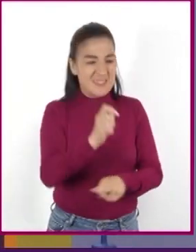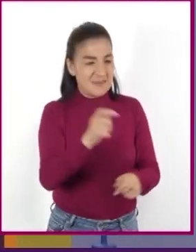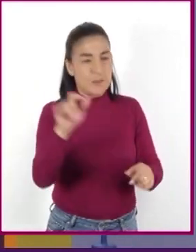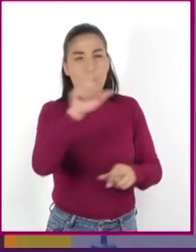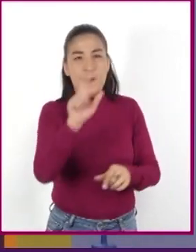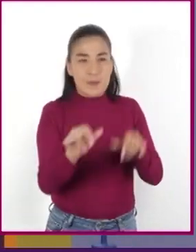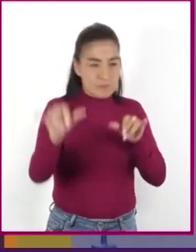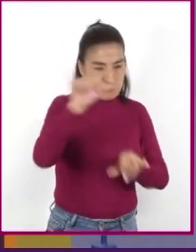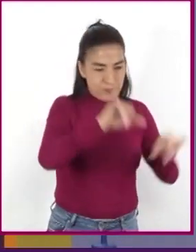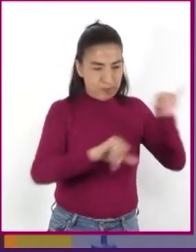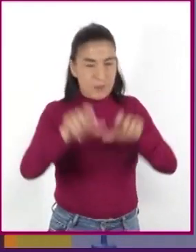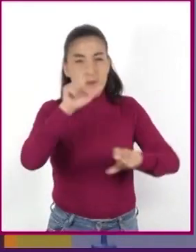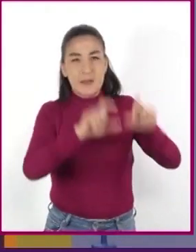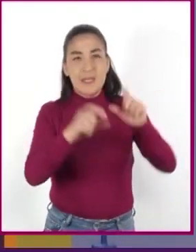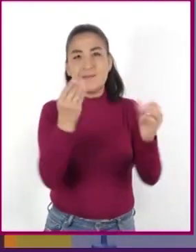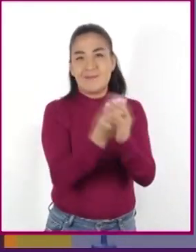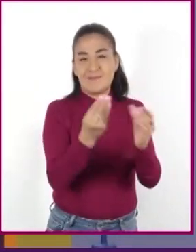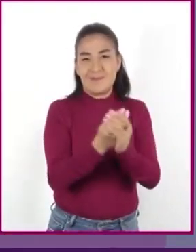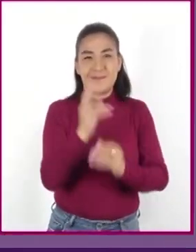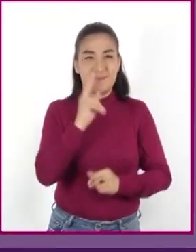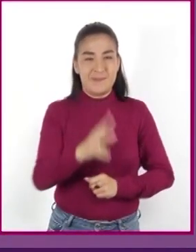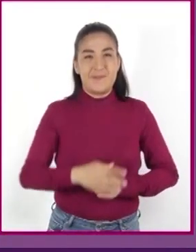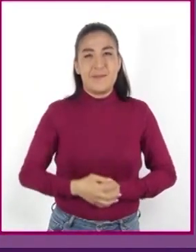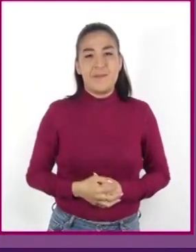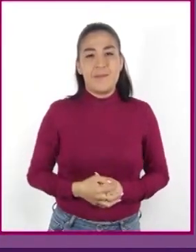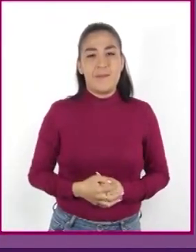interaccionan químicamente dos sustancias.